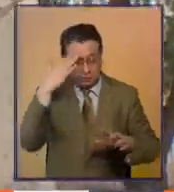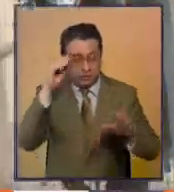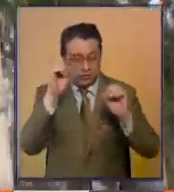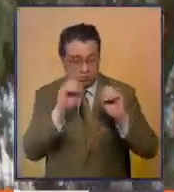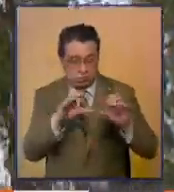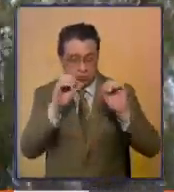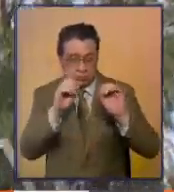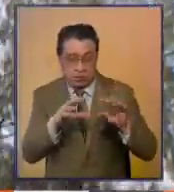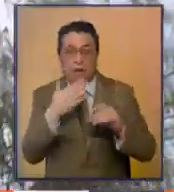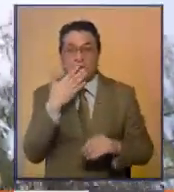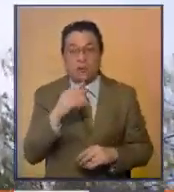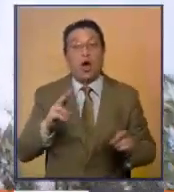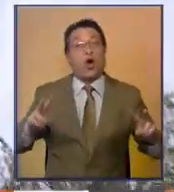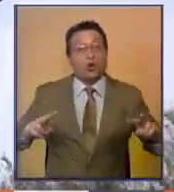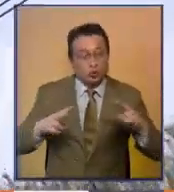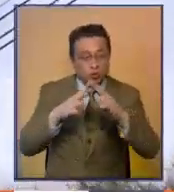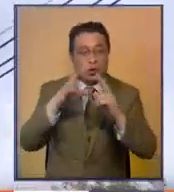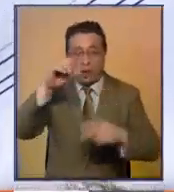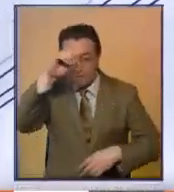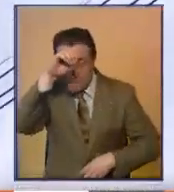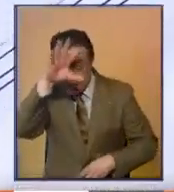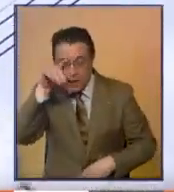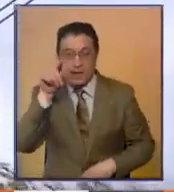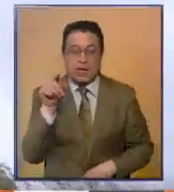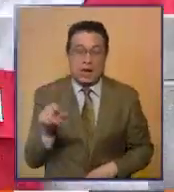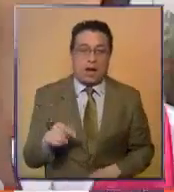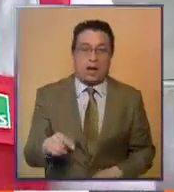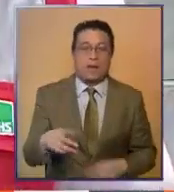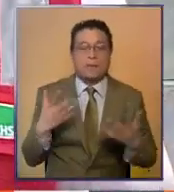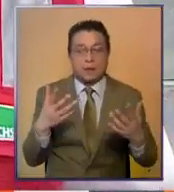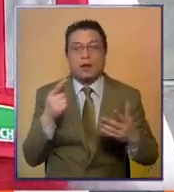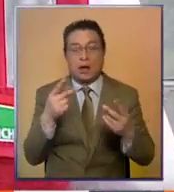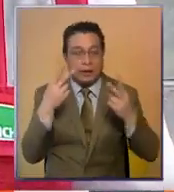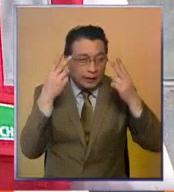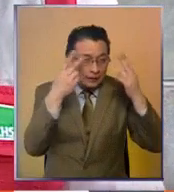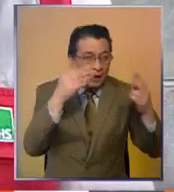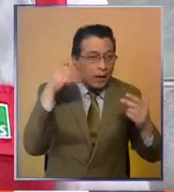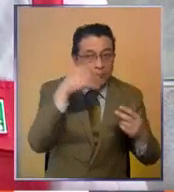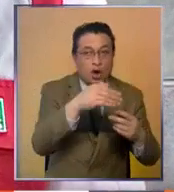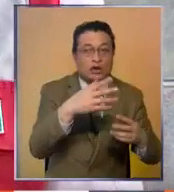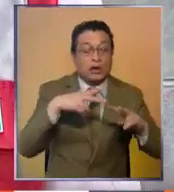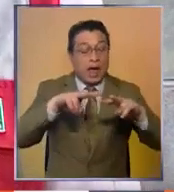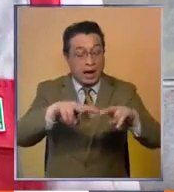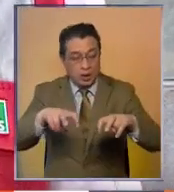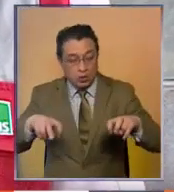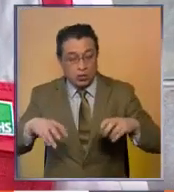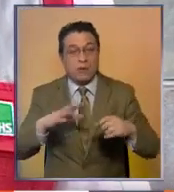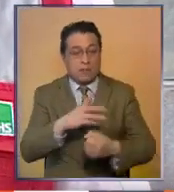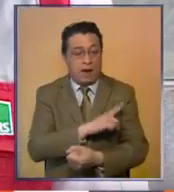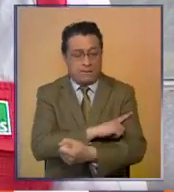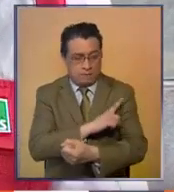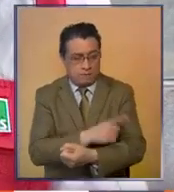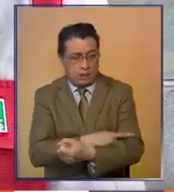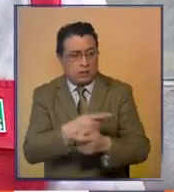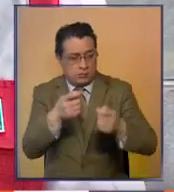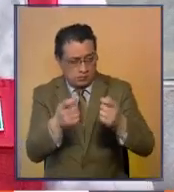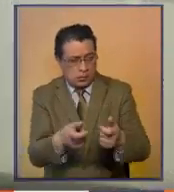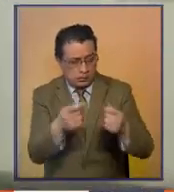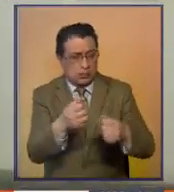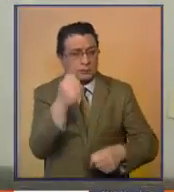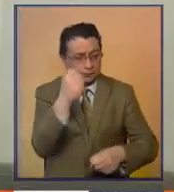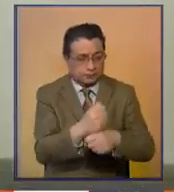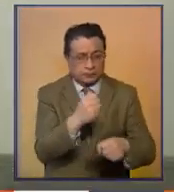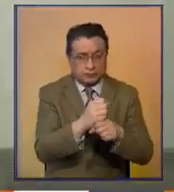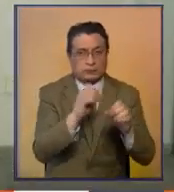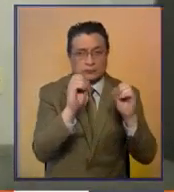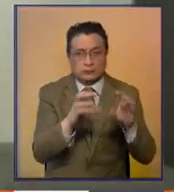Como es la construcción, como es la minería, como es el transporte, como es la agricultura, de fortalecer las competencias de esos trabajadores. Todo